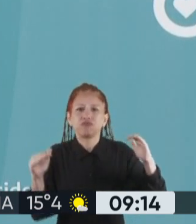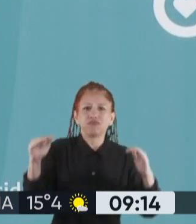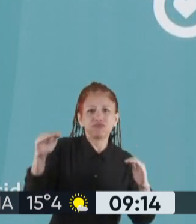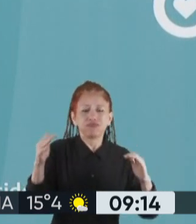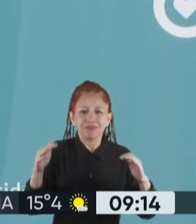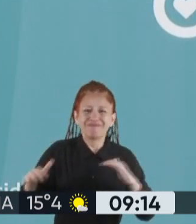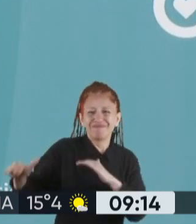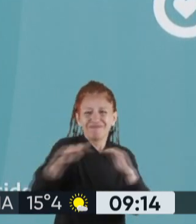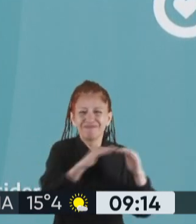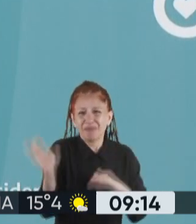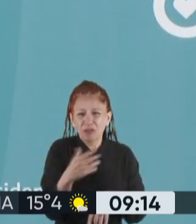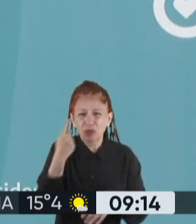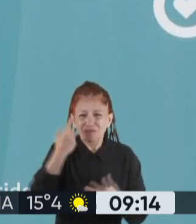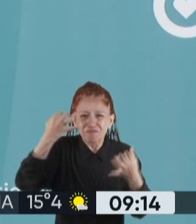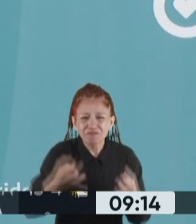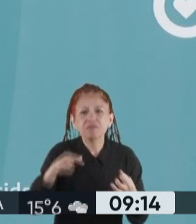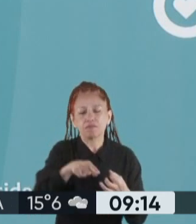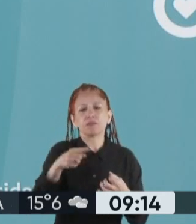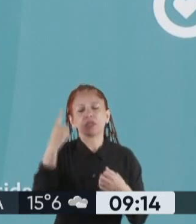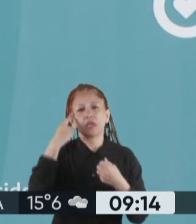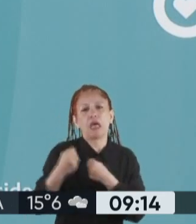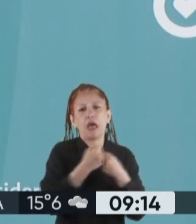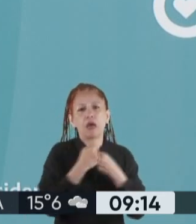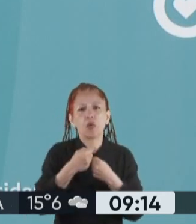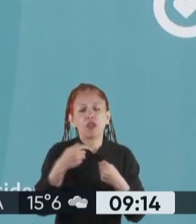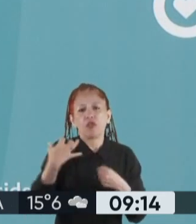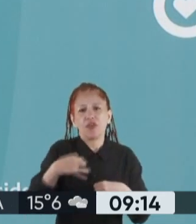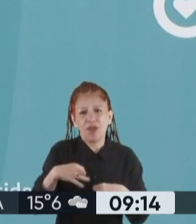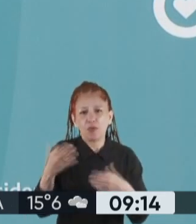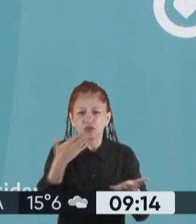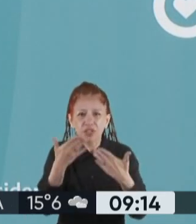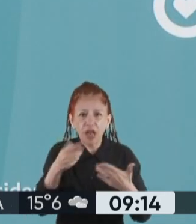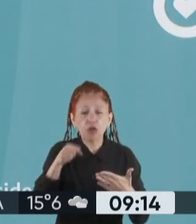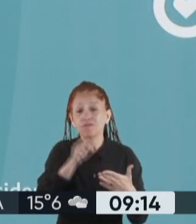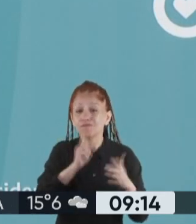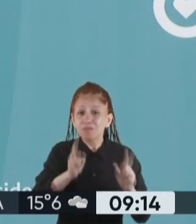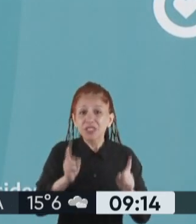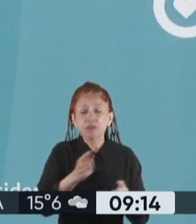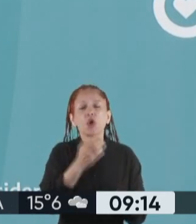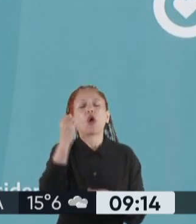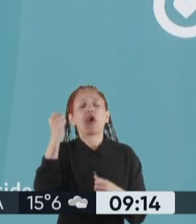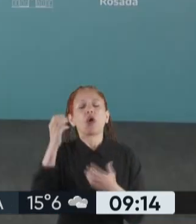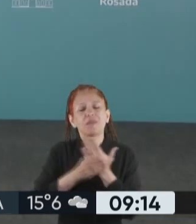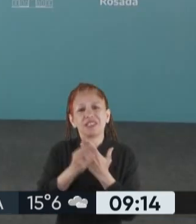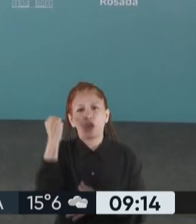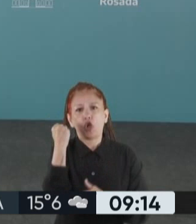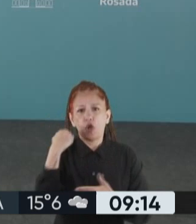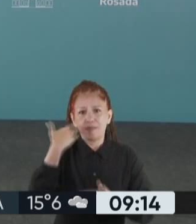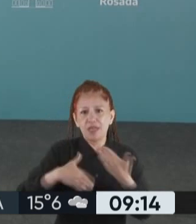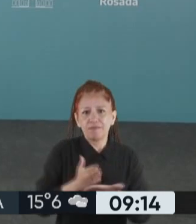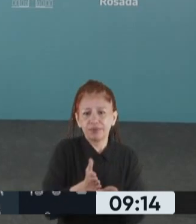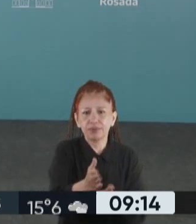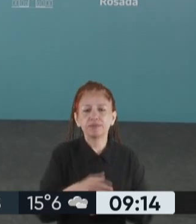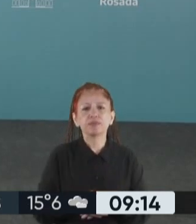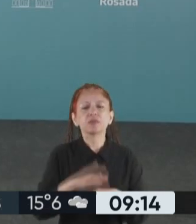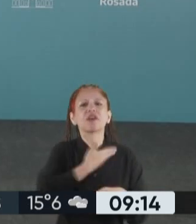cotidiano dentro del Gobierno y de las medidas y de las políticas que el Ministerio de Economía va a llevar adelante. Muchas gracias, Hernán. Fabián Goldman.